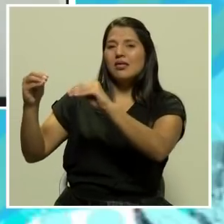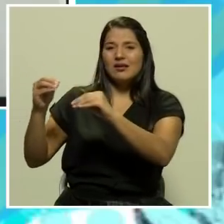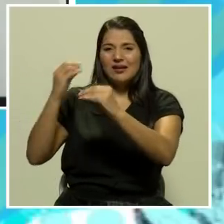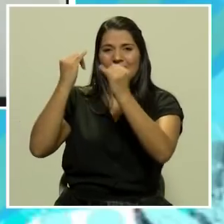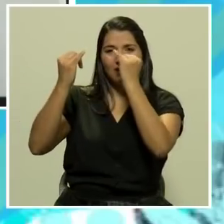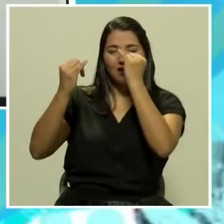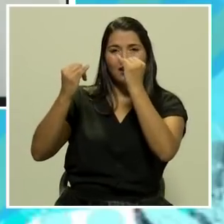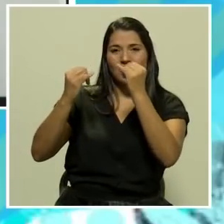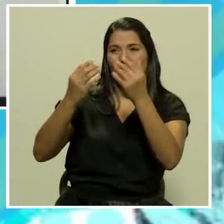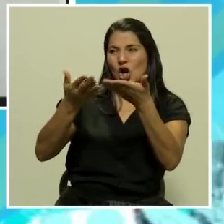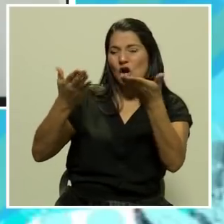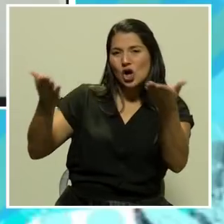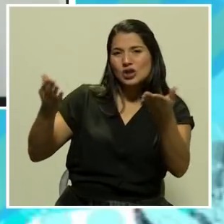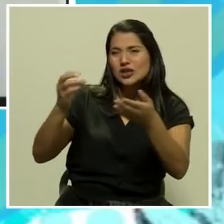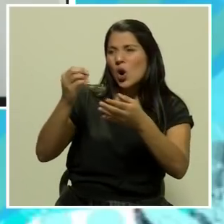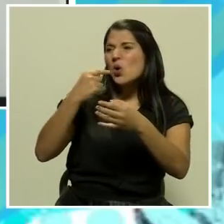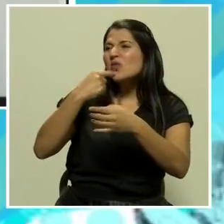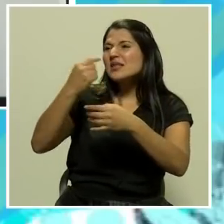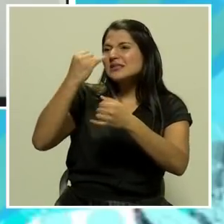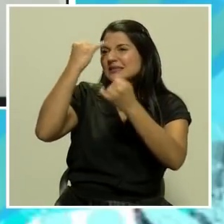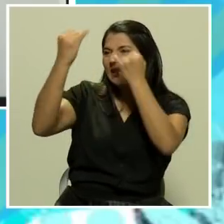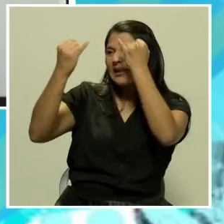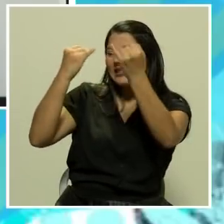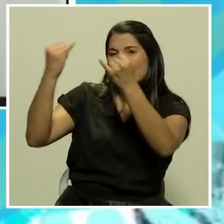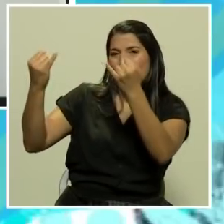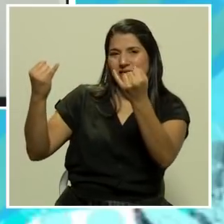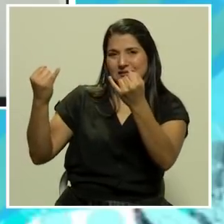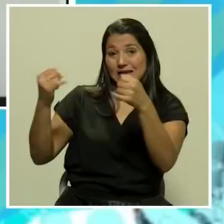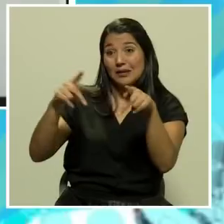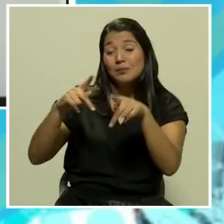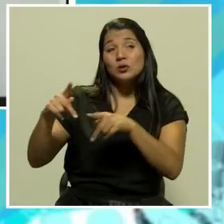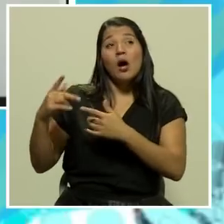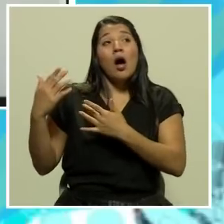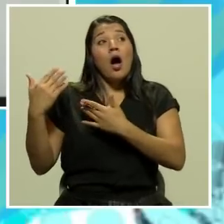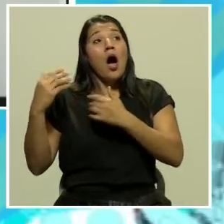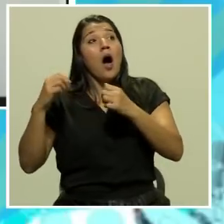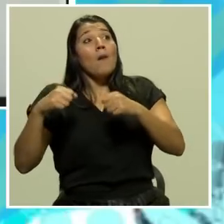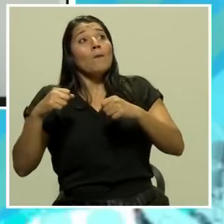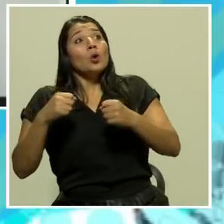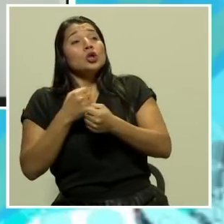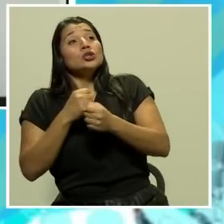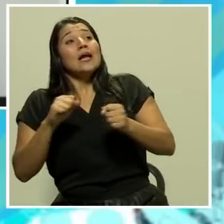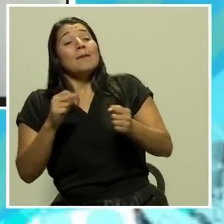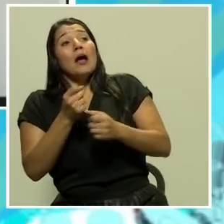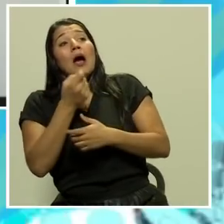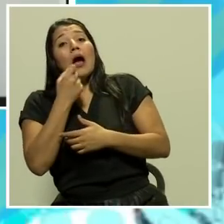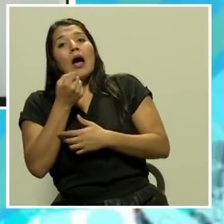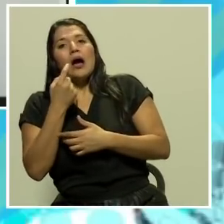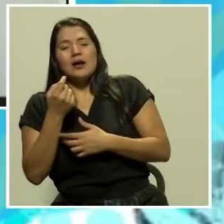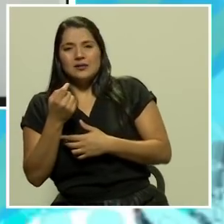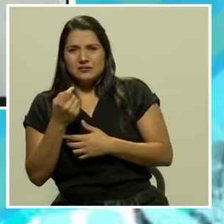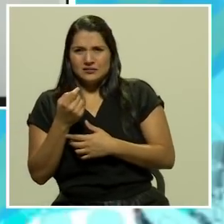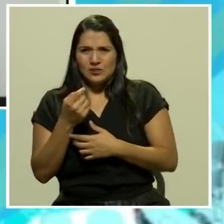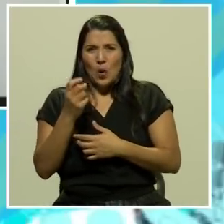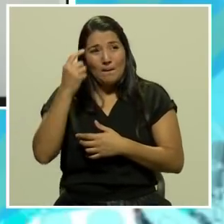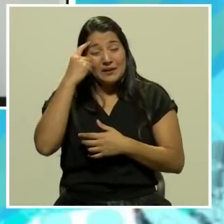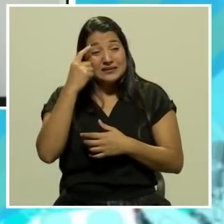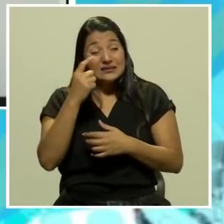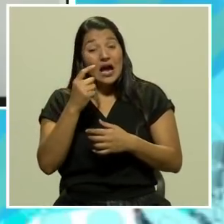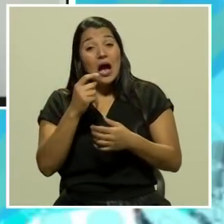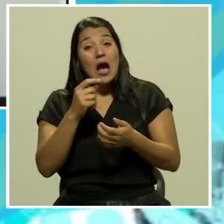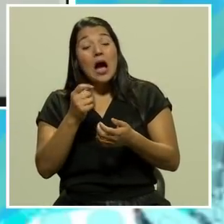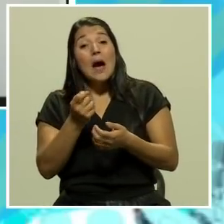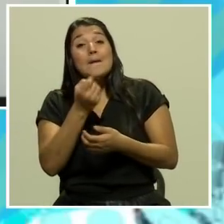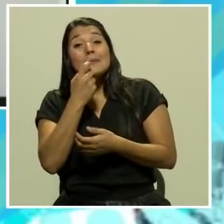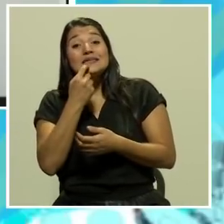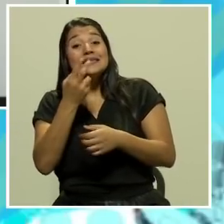mucha gente comience a estar automedicándose y esté el concepto de que la medicina natural no te hace daño, y por supuesto que hace daño. Son